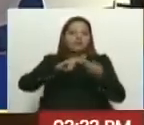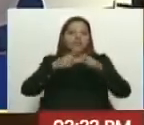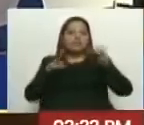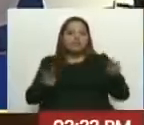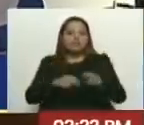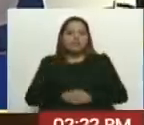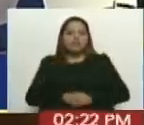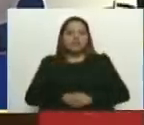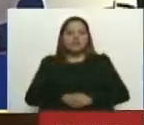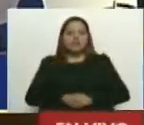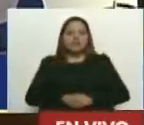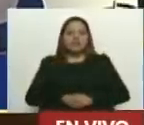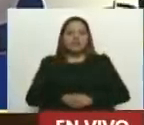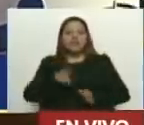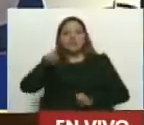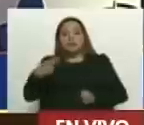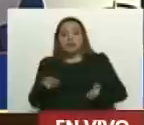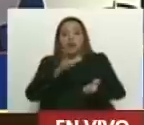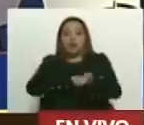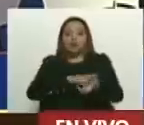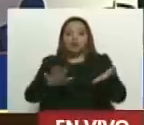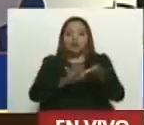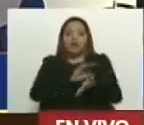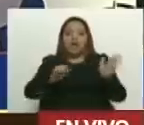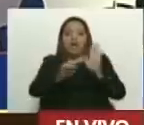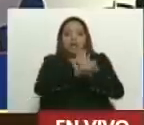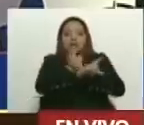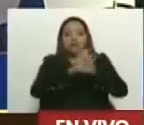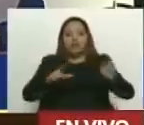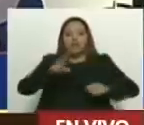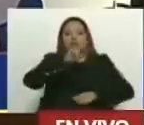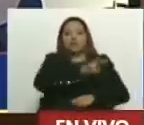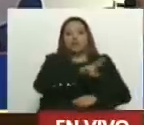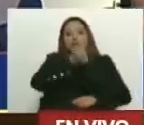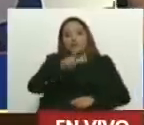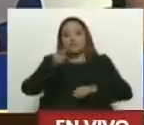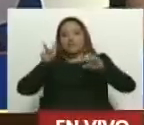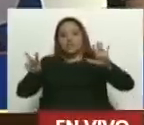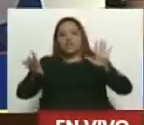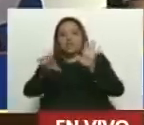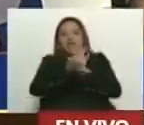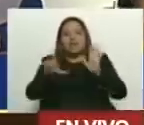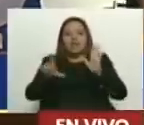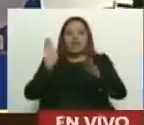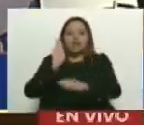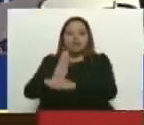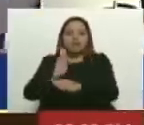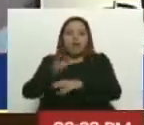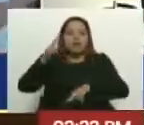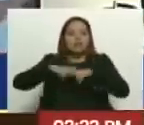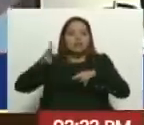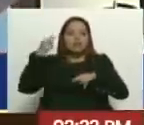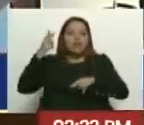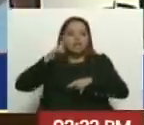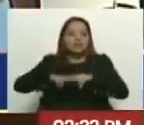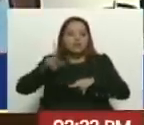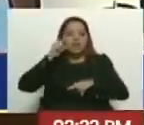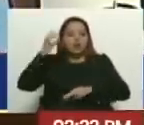agravante genérica del artículo 217 de la Ley Orgánica de la Protección de Niños, Niñas y